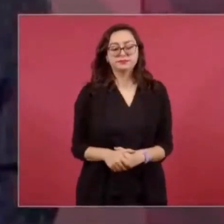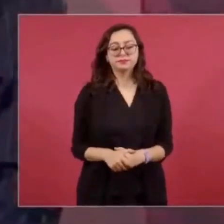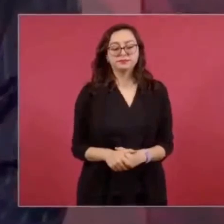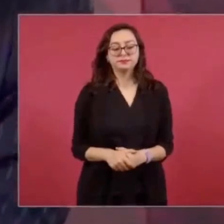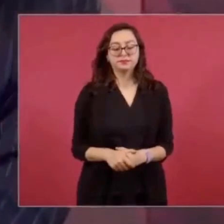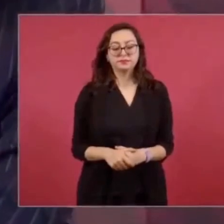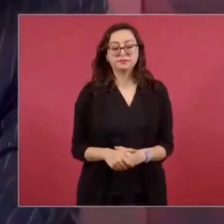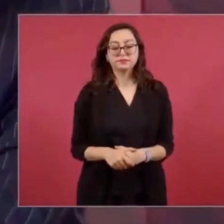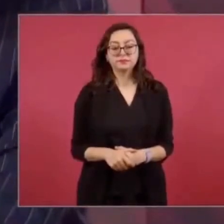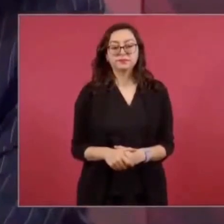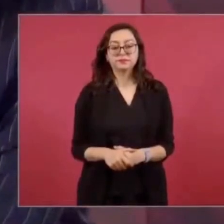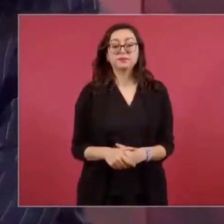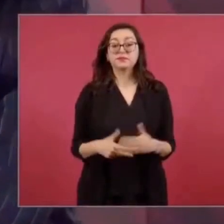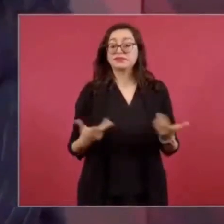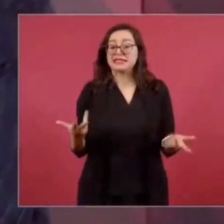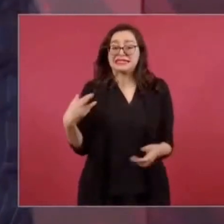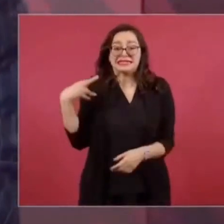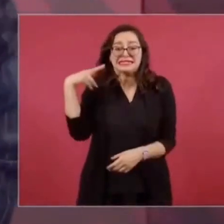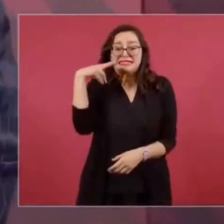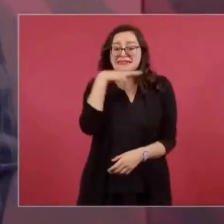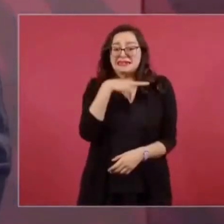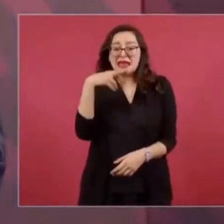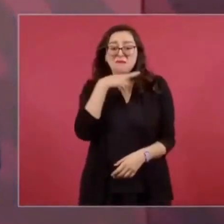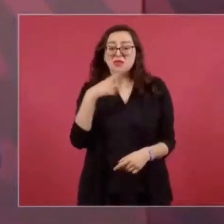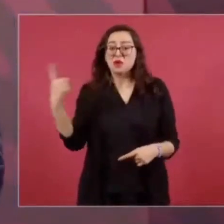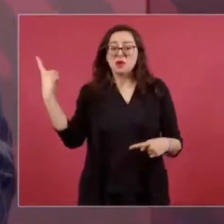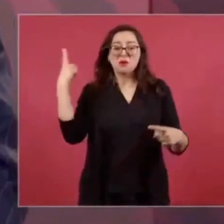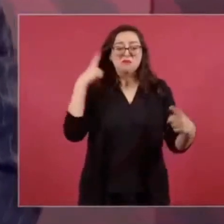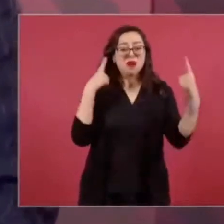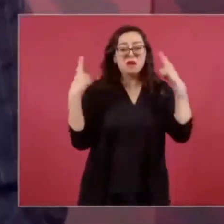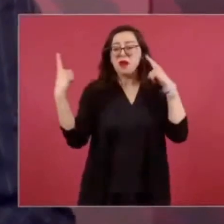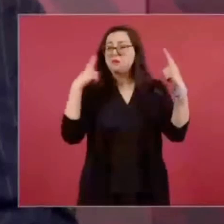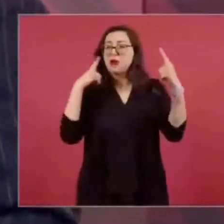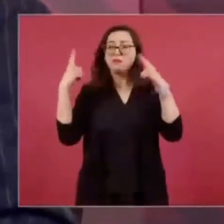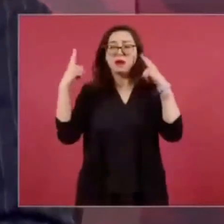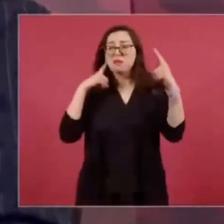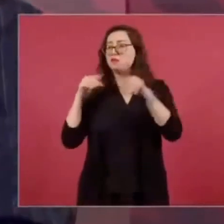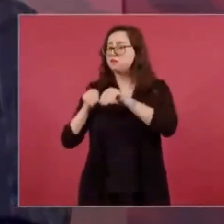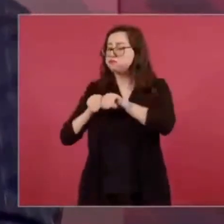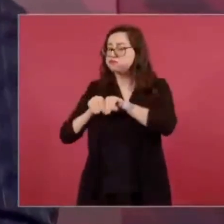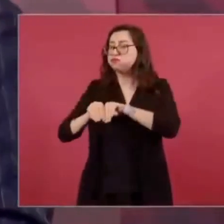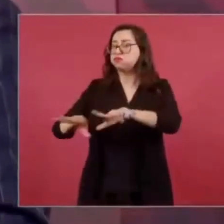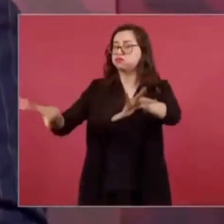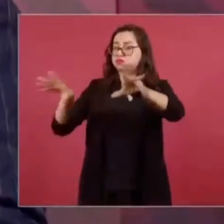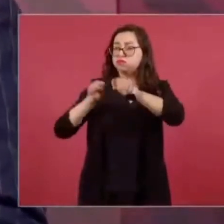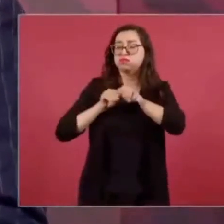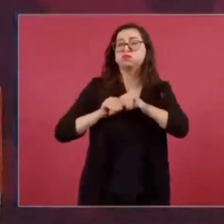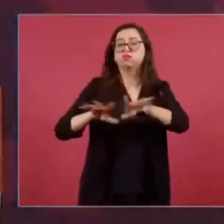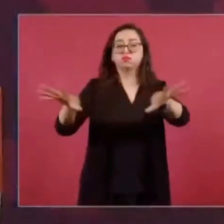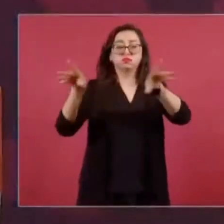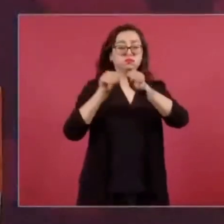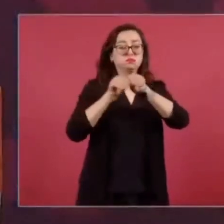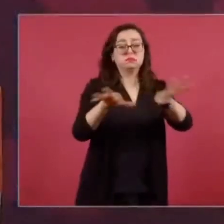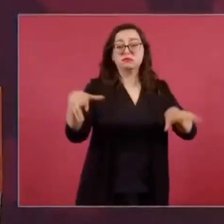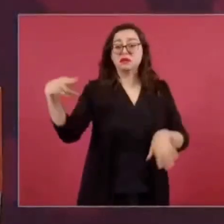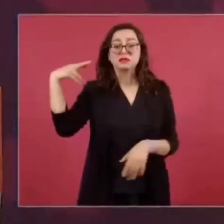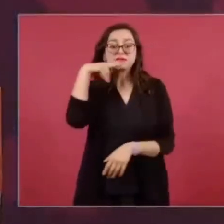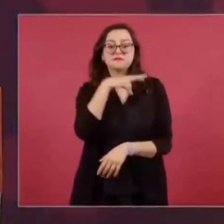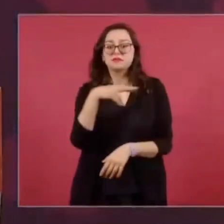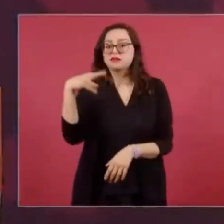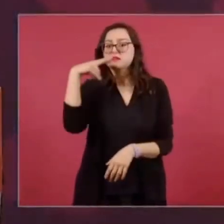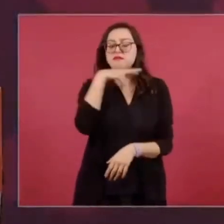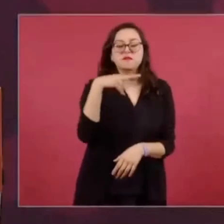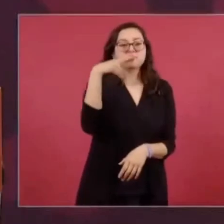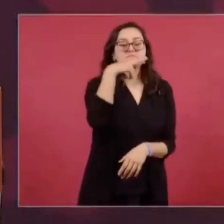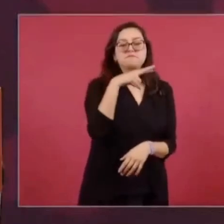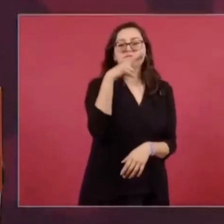La noticia corrió como pólvora en casi todo el país debido a las